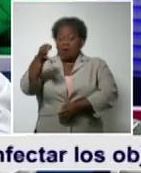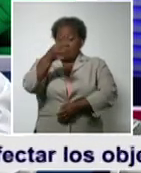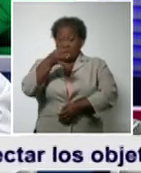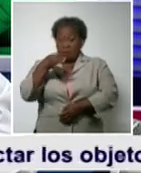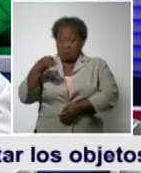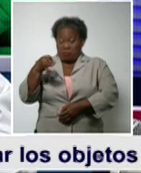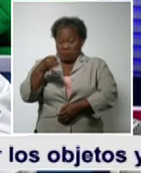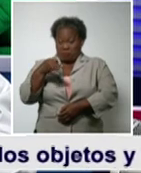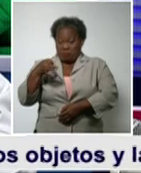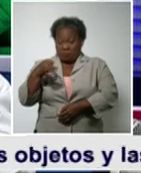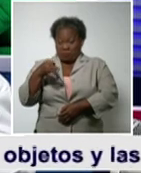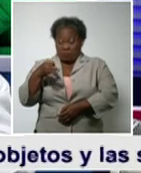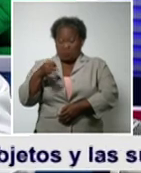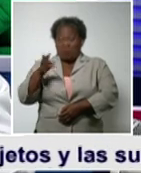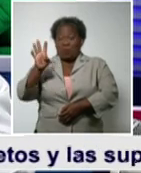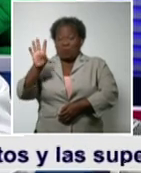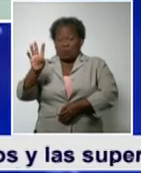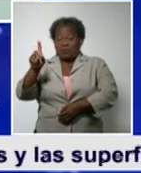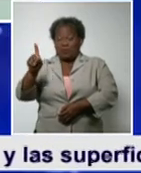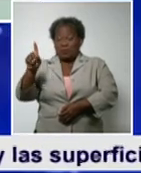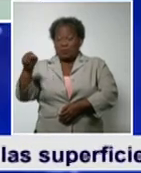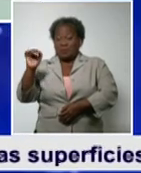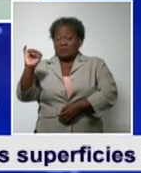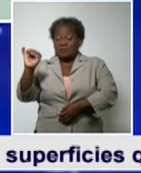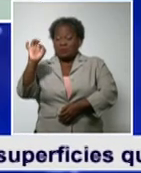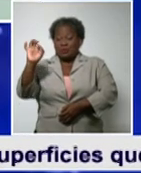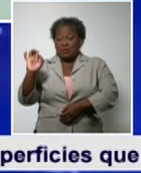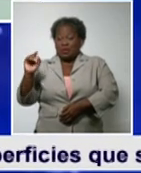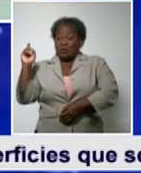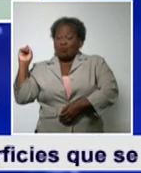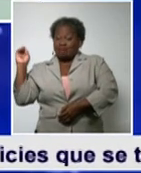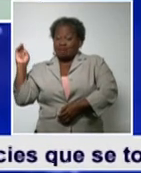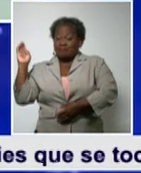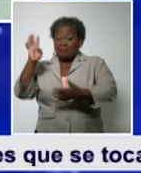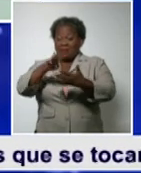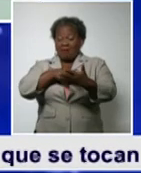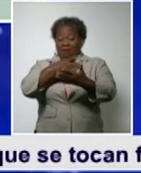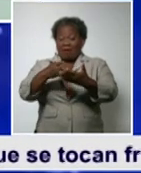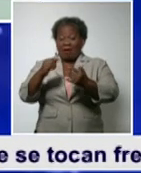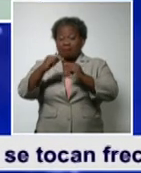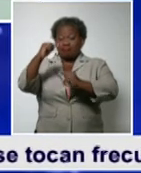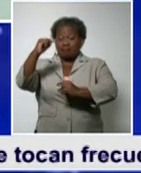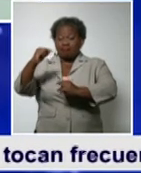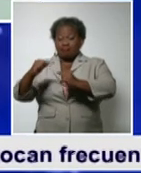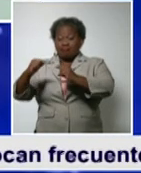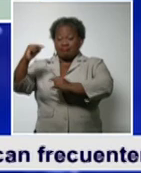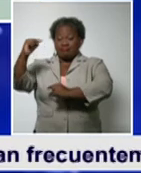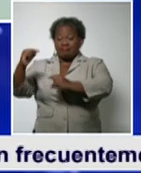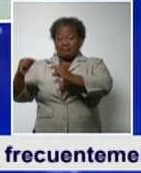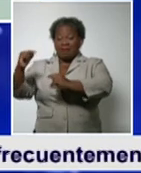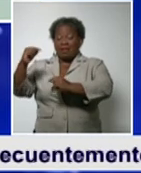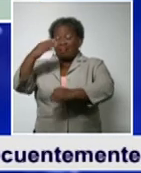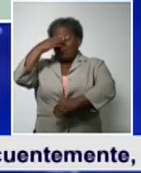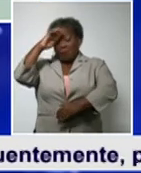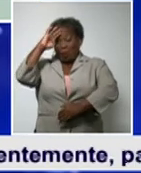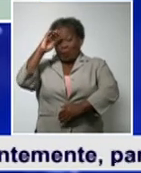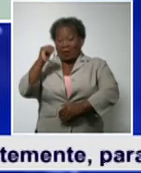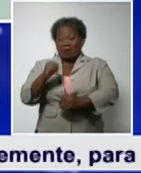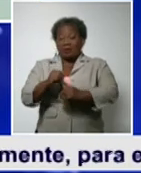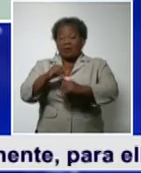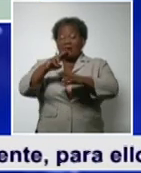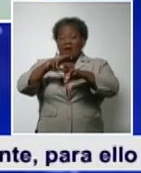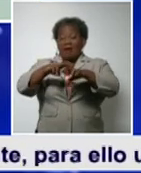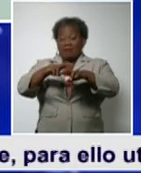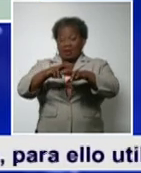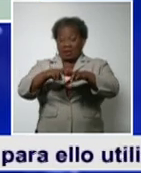el 41,6% de la incidencia de la COVID de toda Cuba, La Habana, que tenía